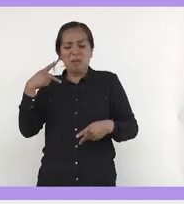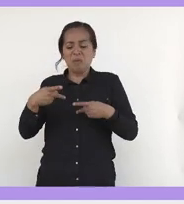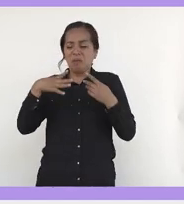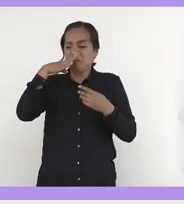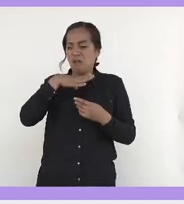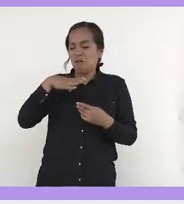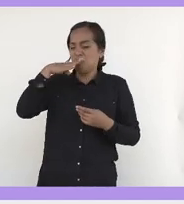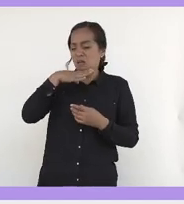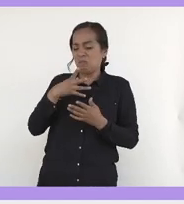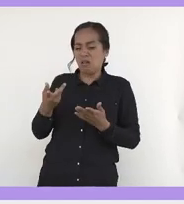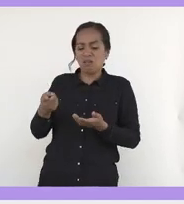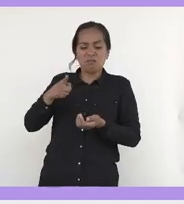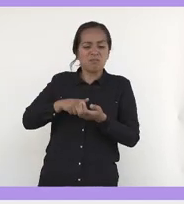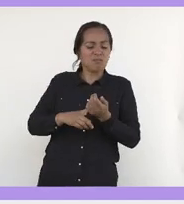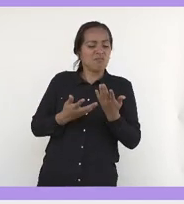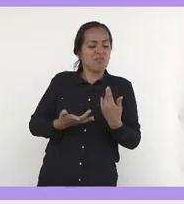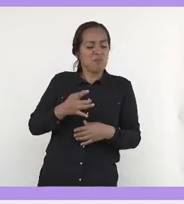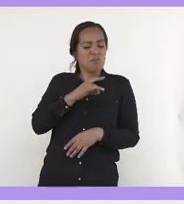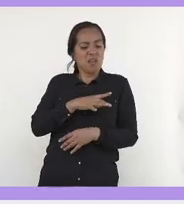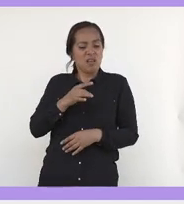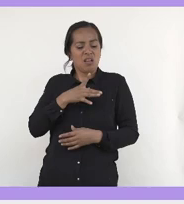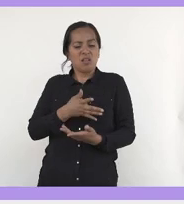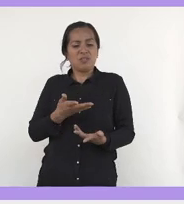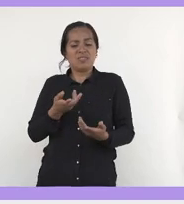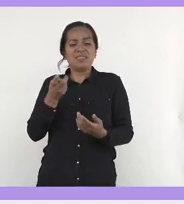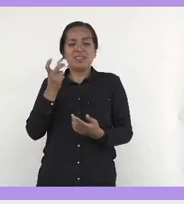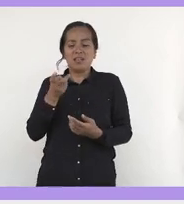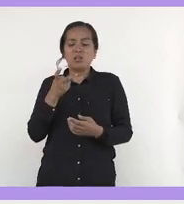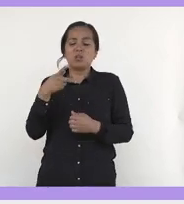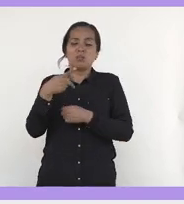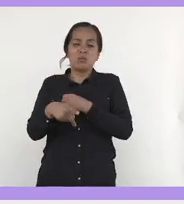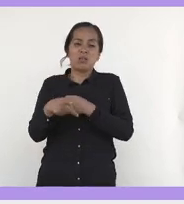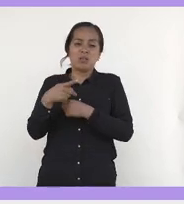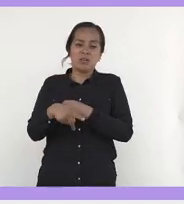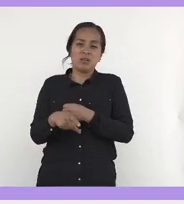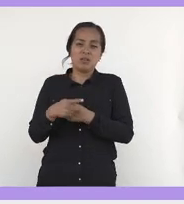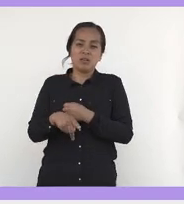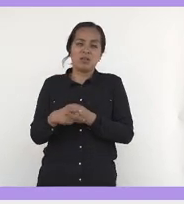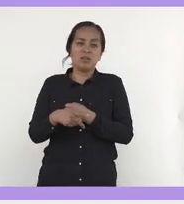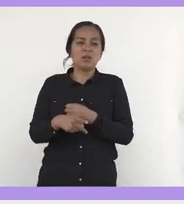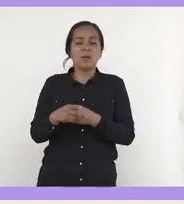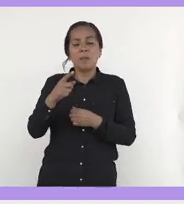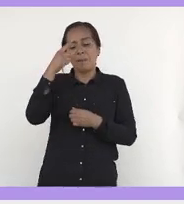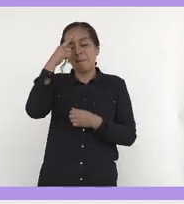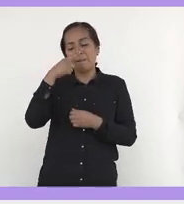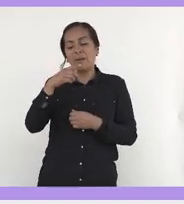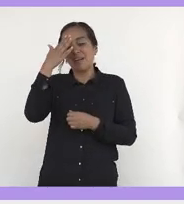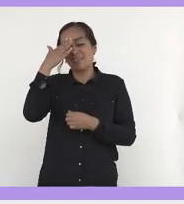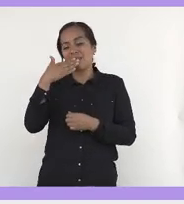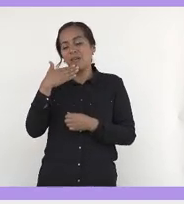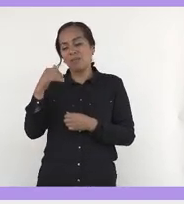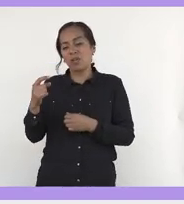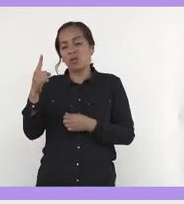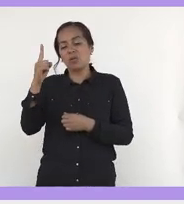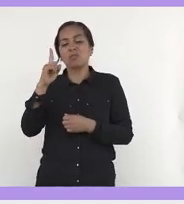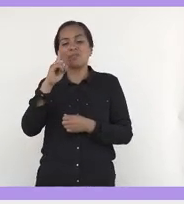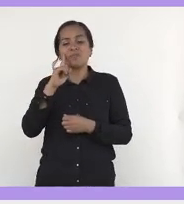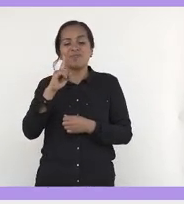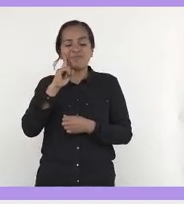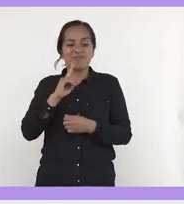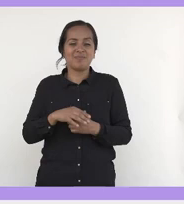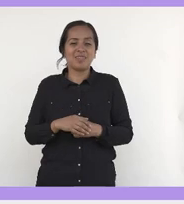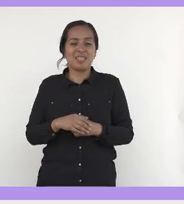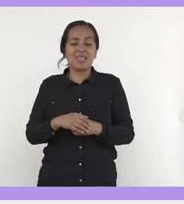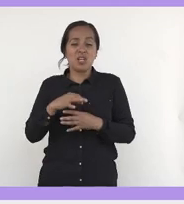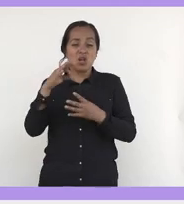introduce miedos en lugar de fe y eso es peligrosísimo para para el talento de uno o de una y último